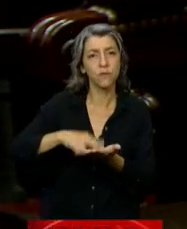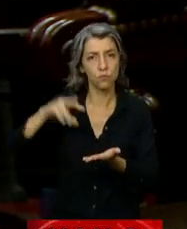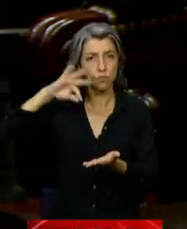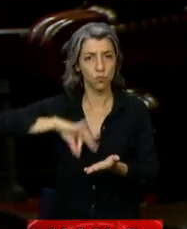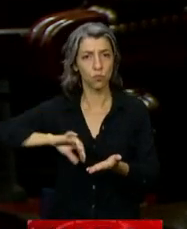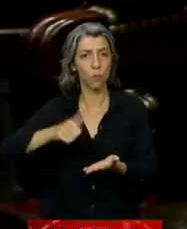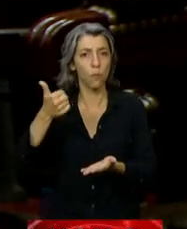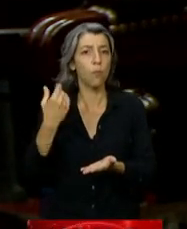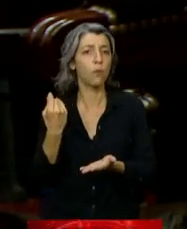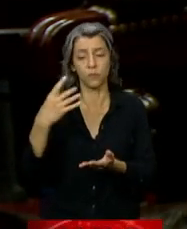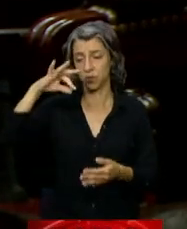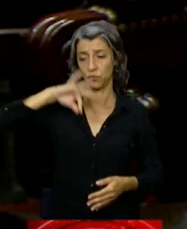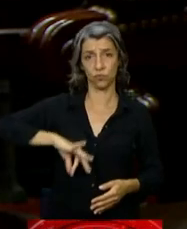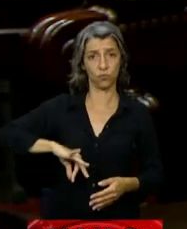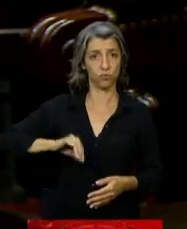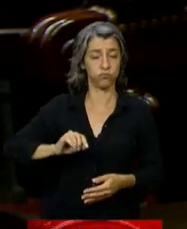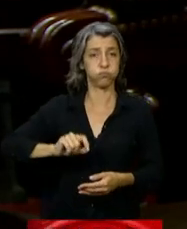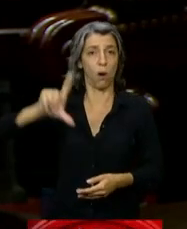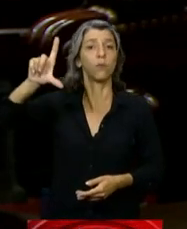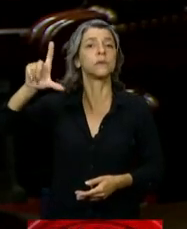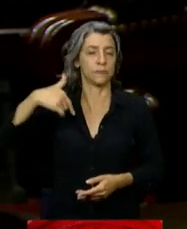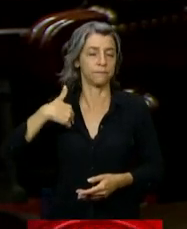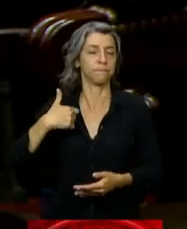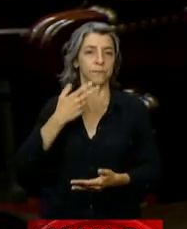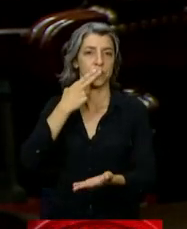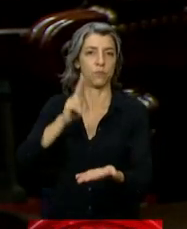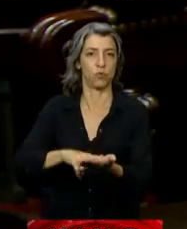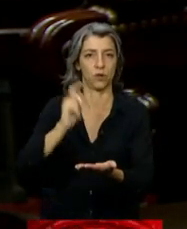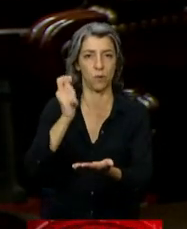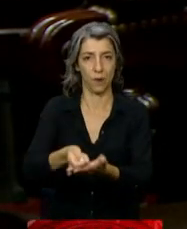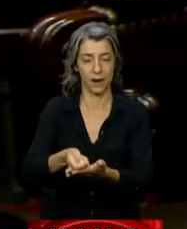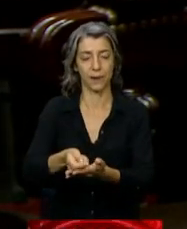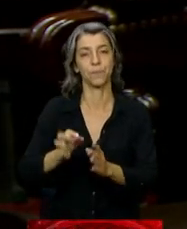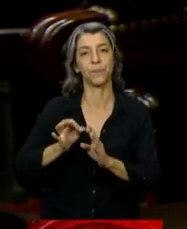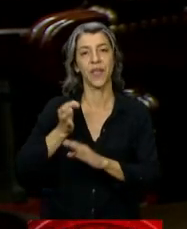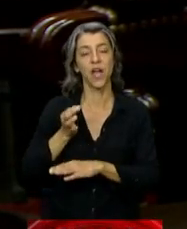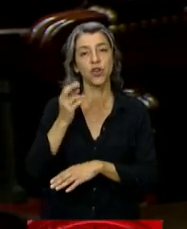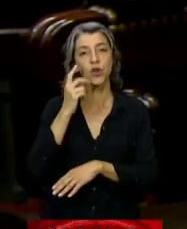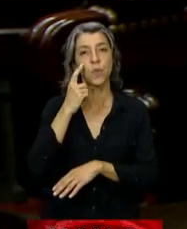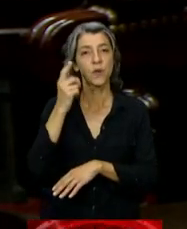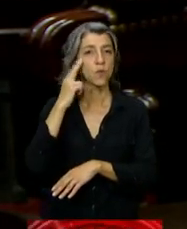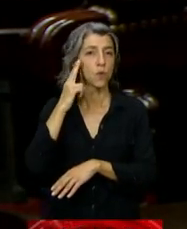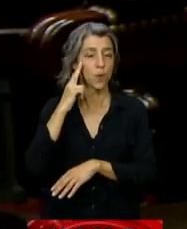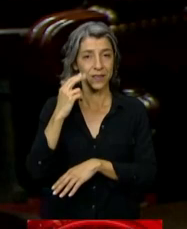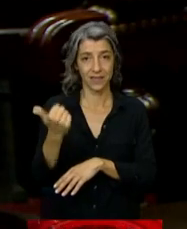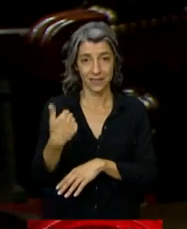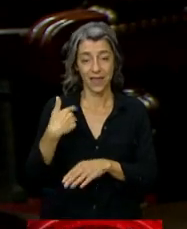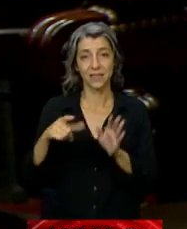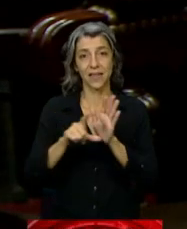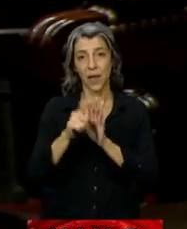ingresos. Esa ley es reformada en el año 1996, la ley